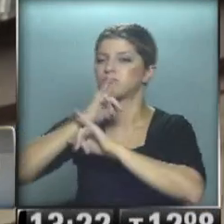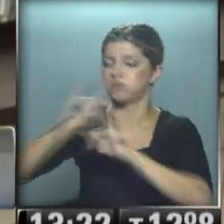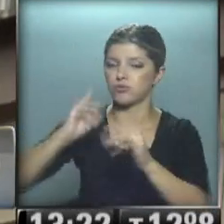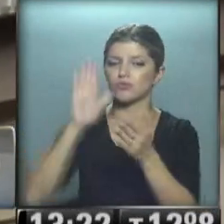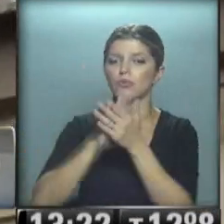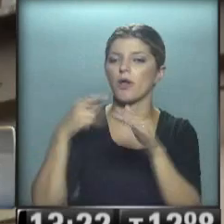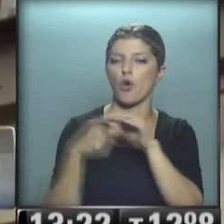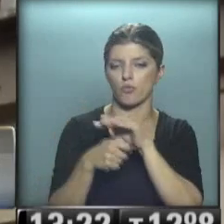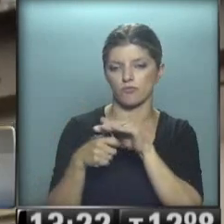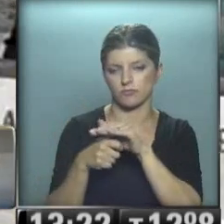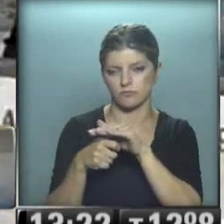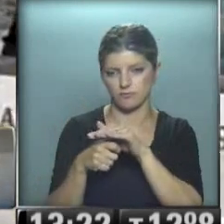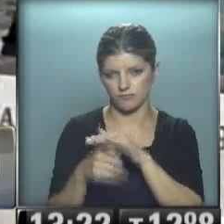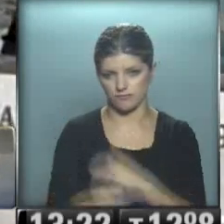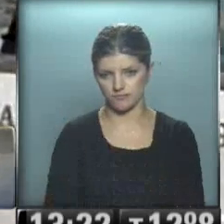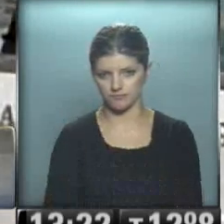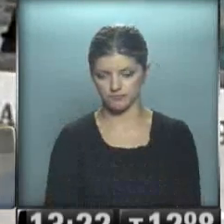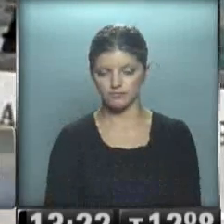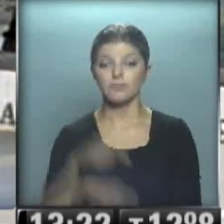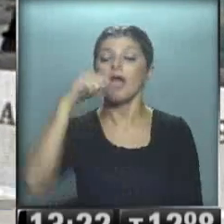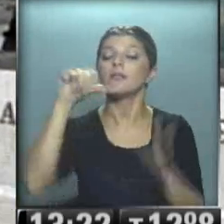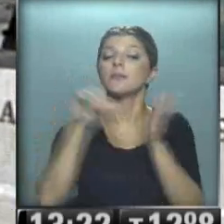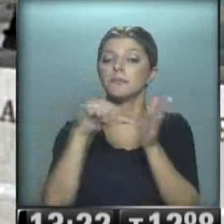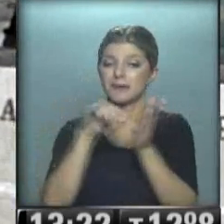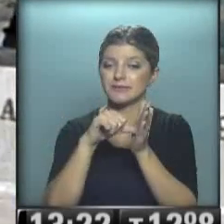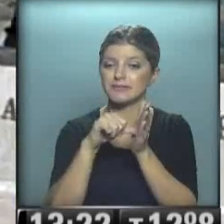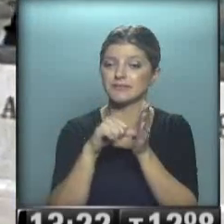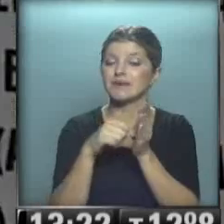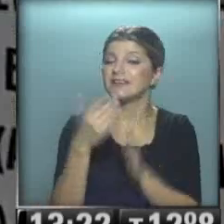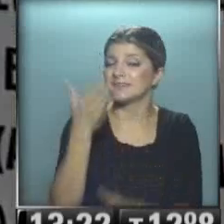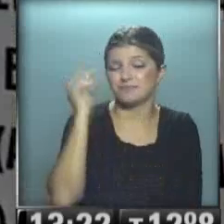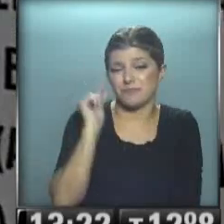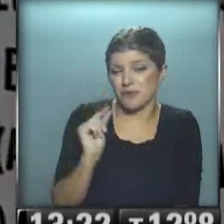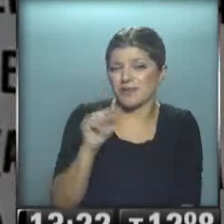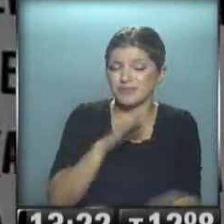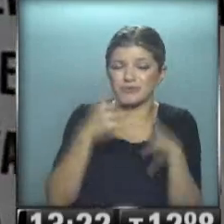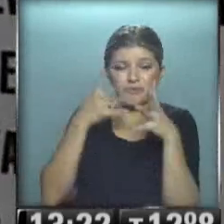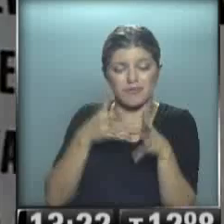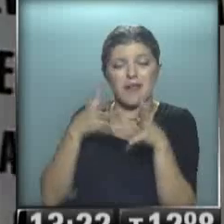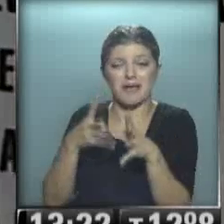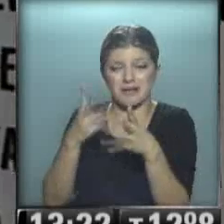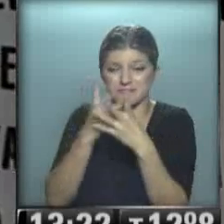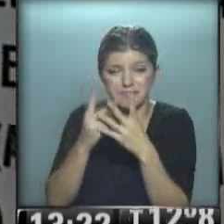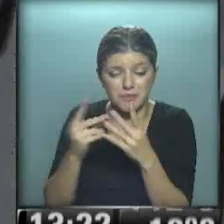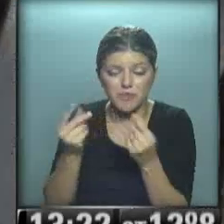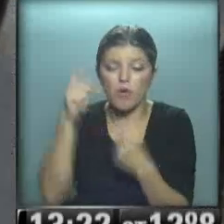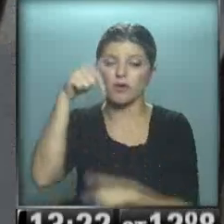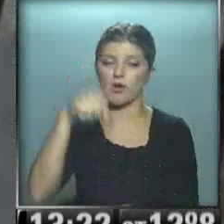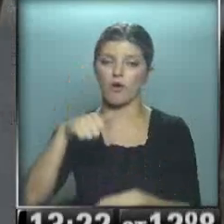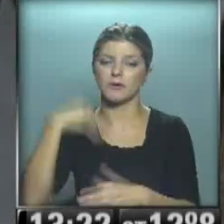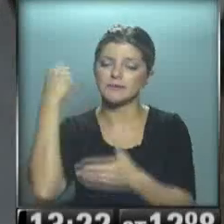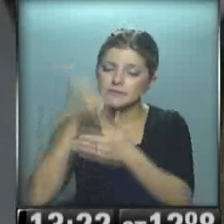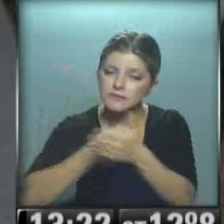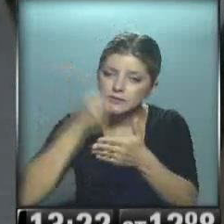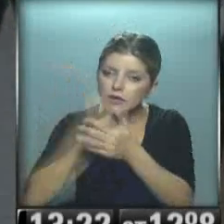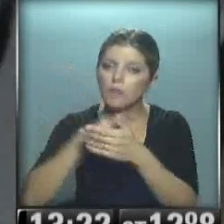corrupción de sus gobernantes. Un país que apenas dejó atrás los horrores de la guerra, ahora lucha por